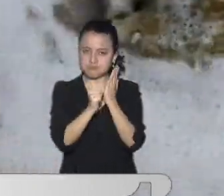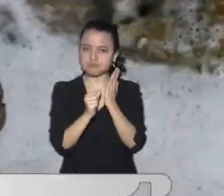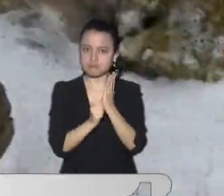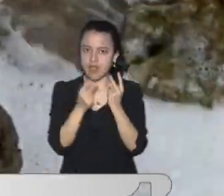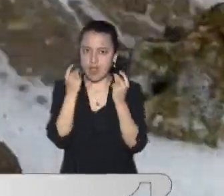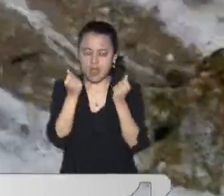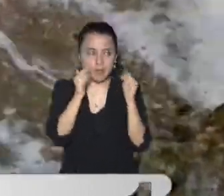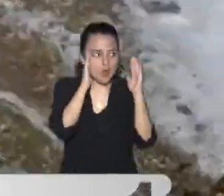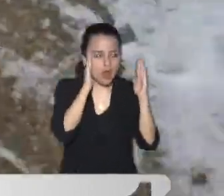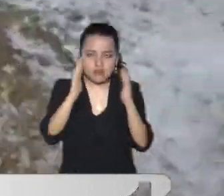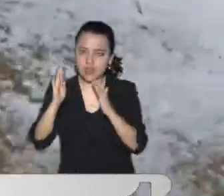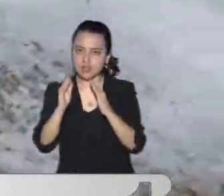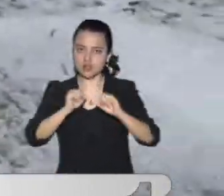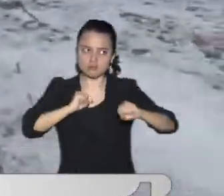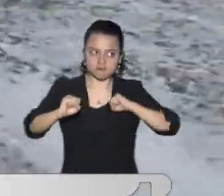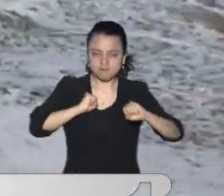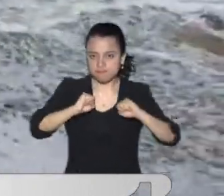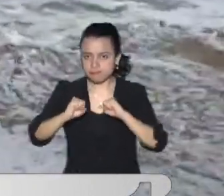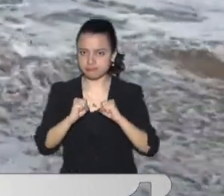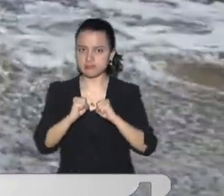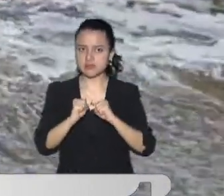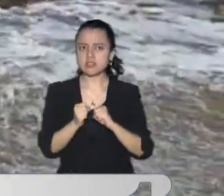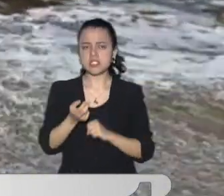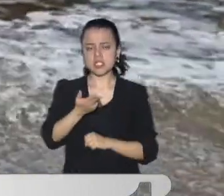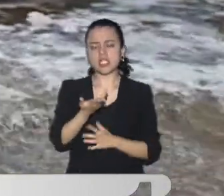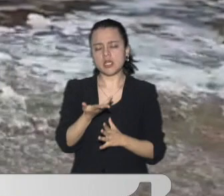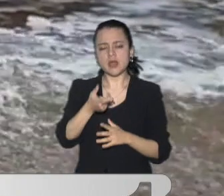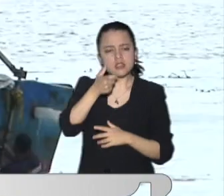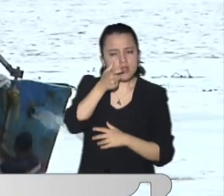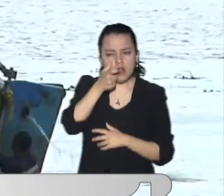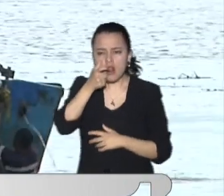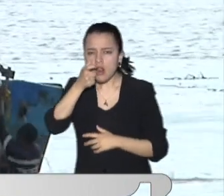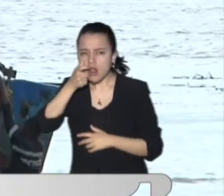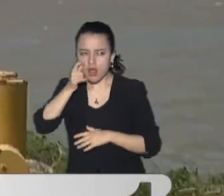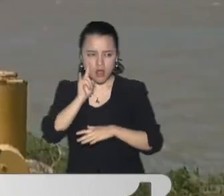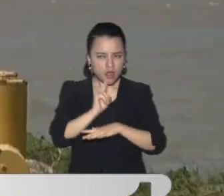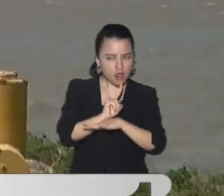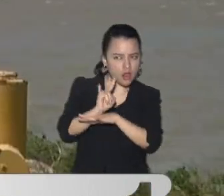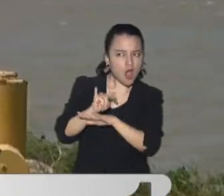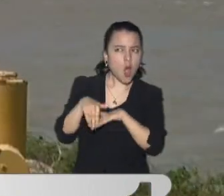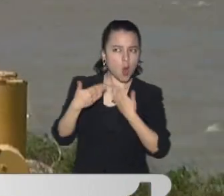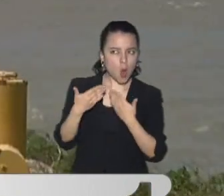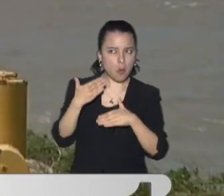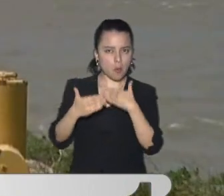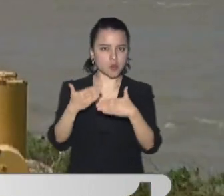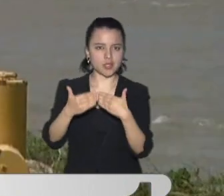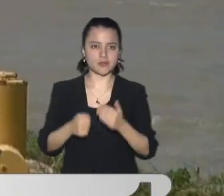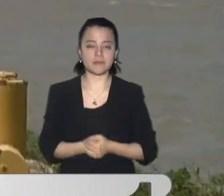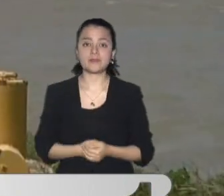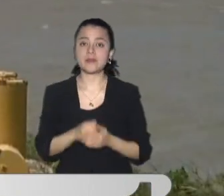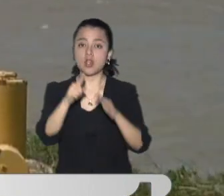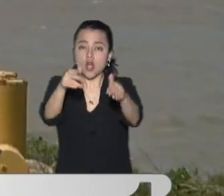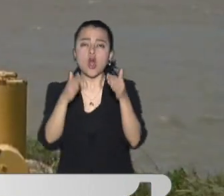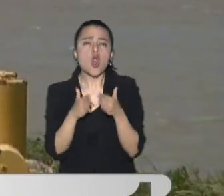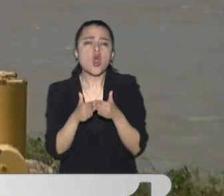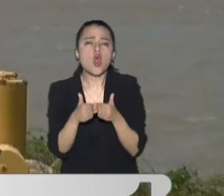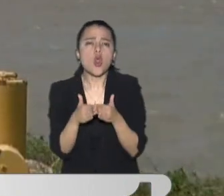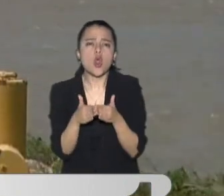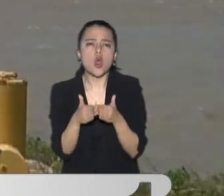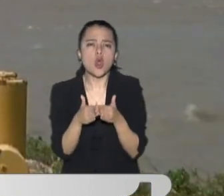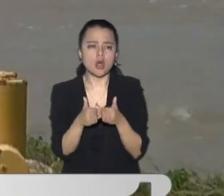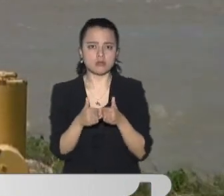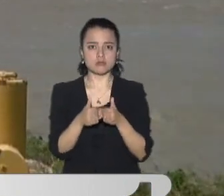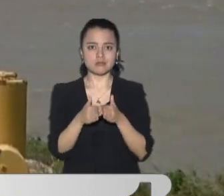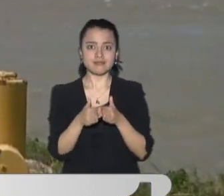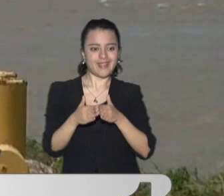dijeron estar atentos a la evolución de las condiciones meteorológicas marinas. A las embarcaciones pequeñas se le ha recomendado no hacerse a la